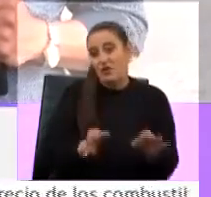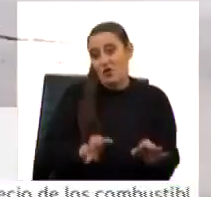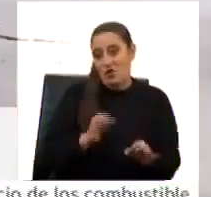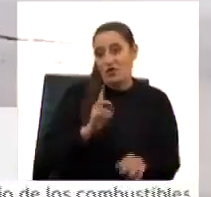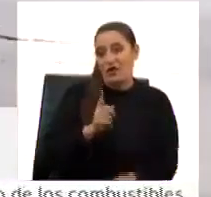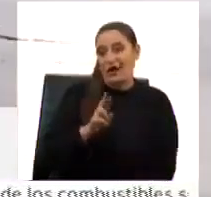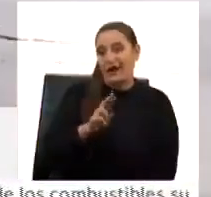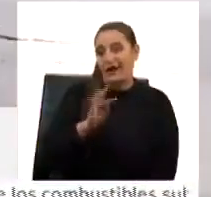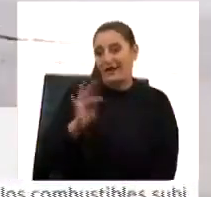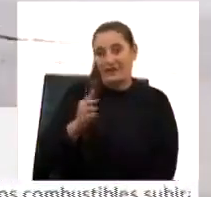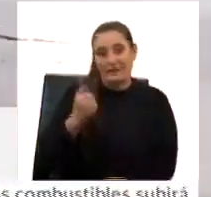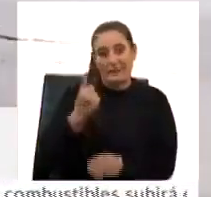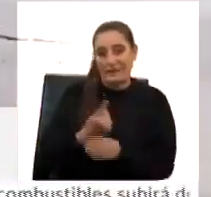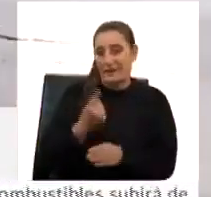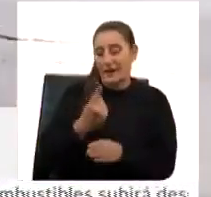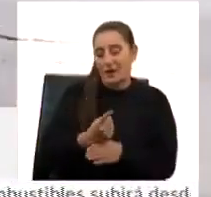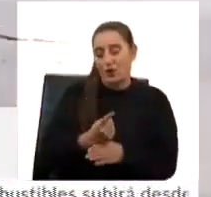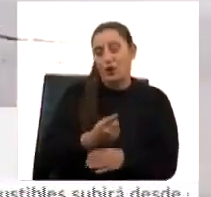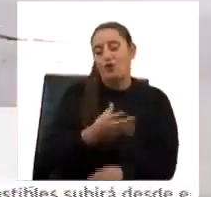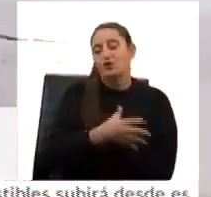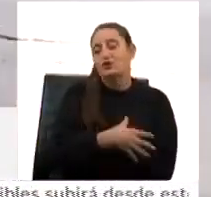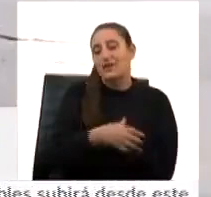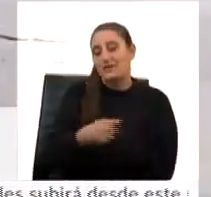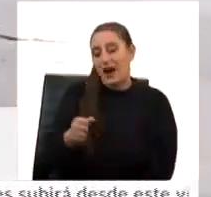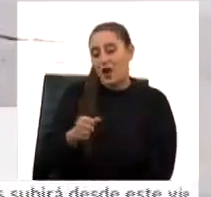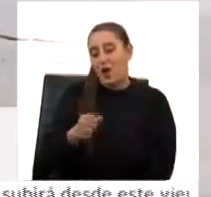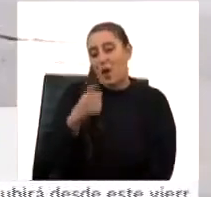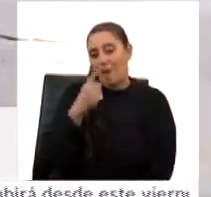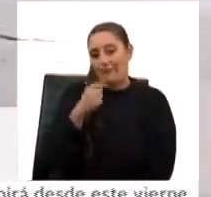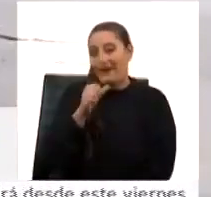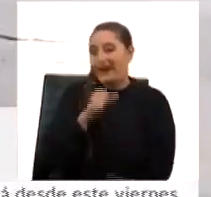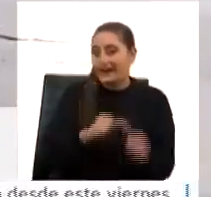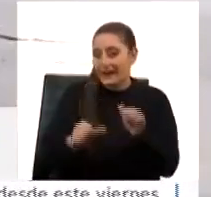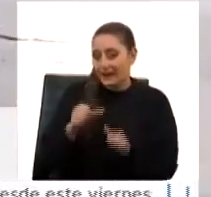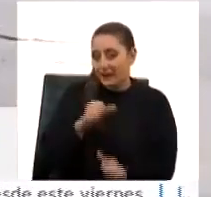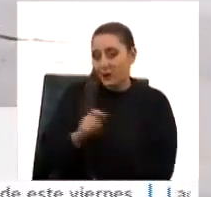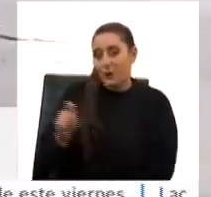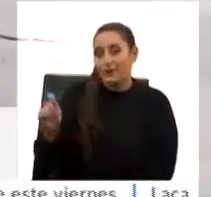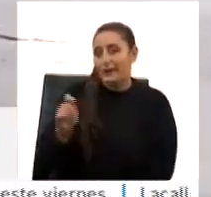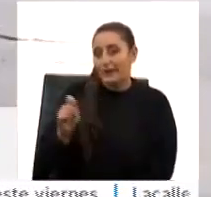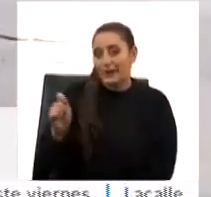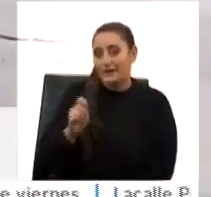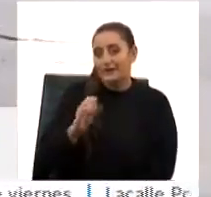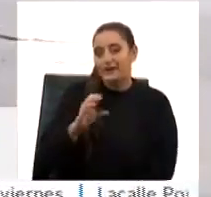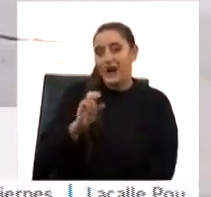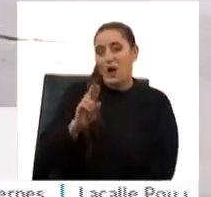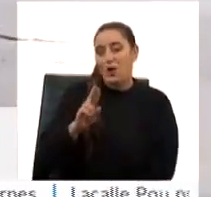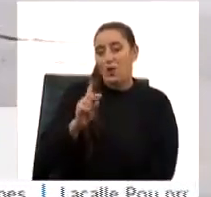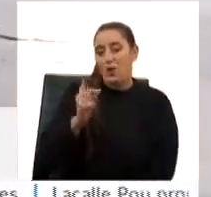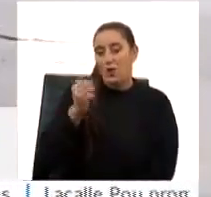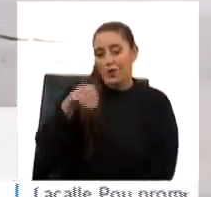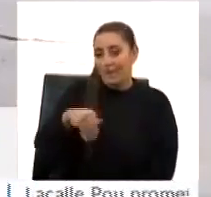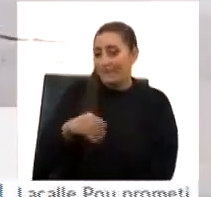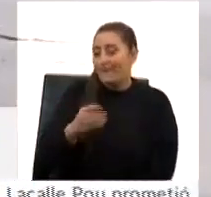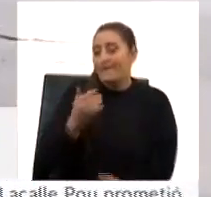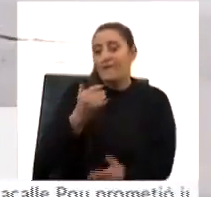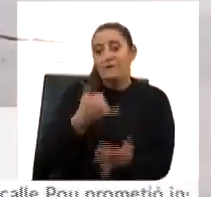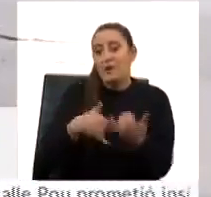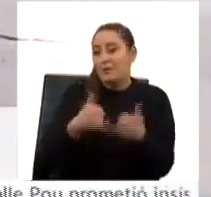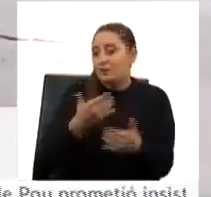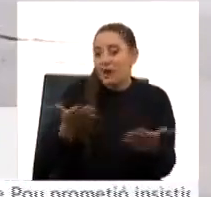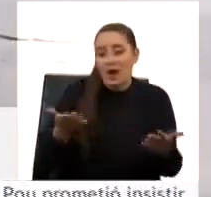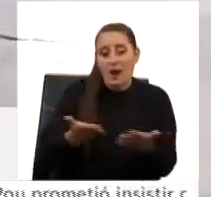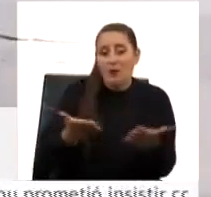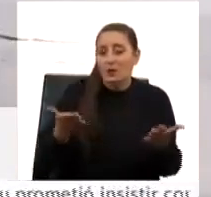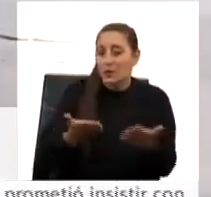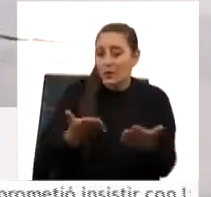primera instancia y trasladaron al herido a la emergencia del CUDAM. Reiteramos información de último